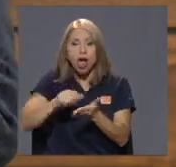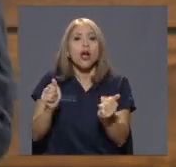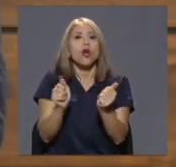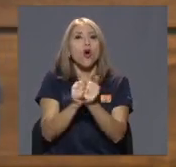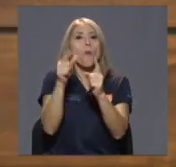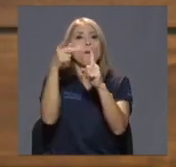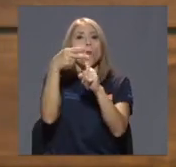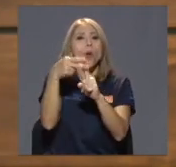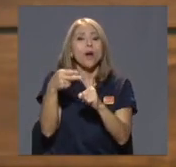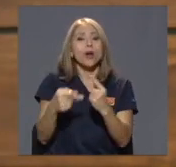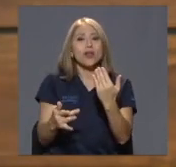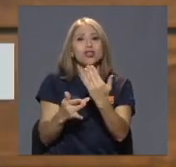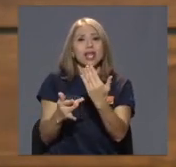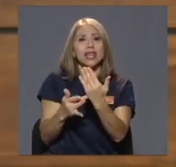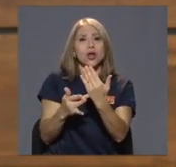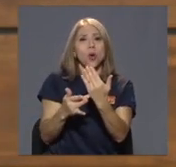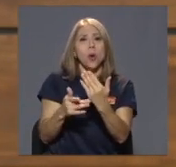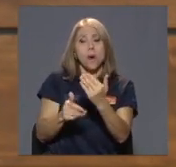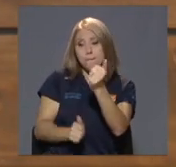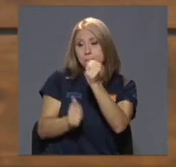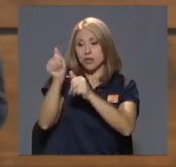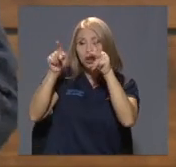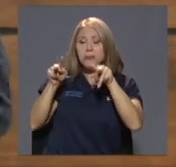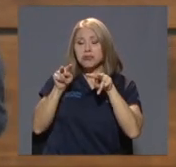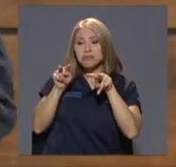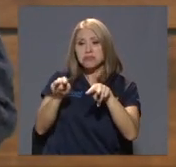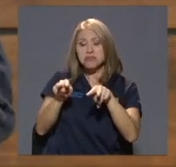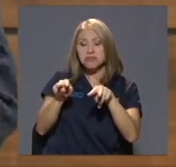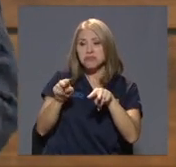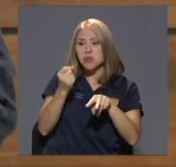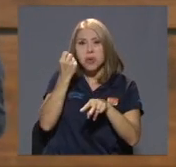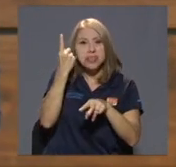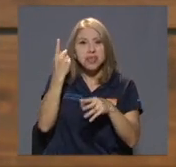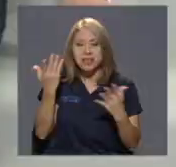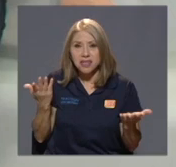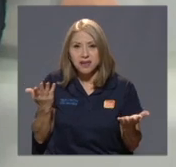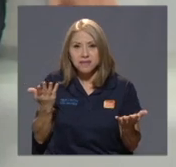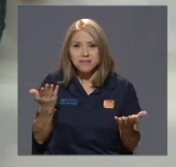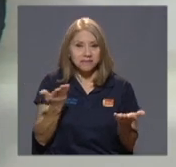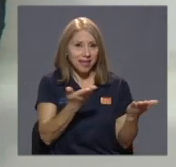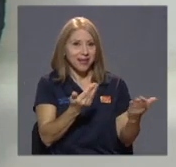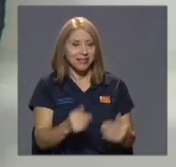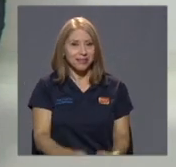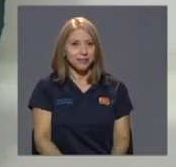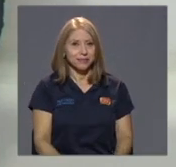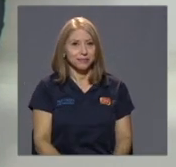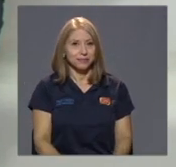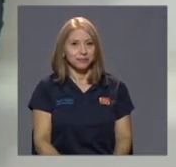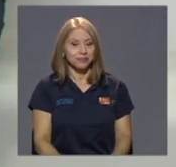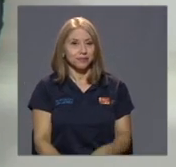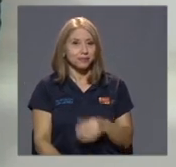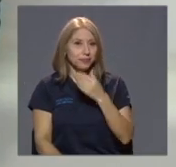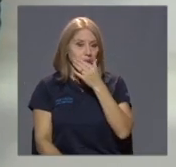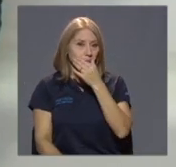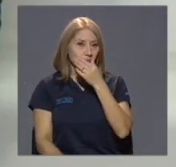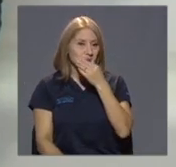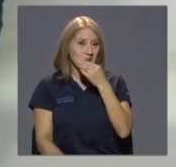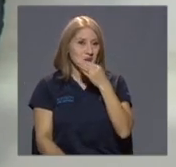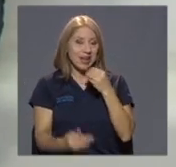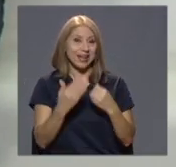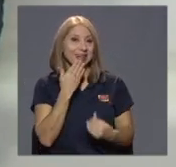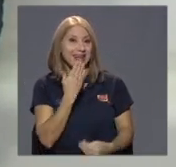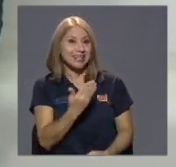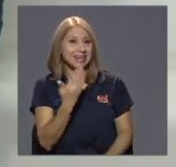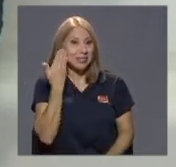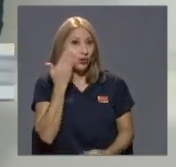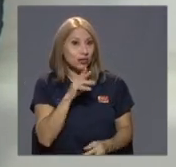no especializadas en el tema no entienden? Interesante pregunta. Adelante. Gracias, Dani. No sé si tiene